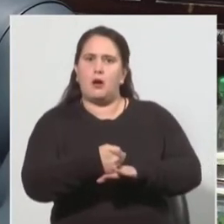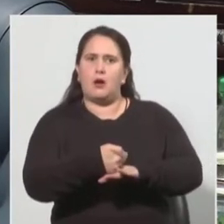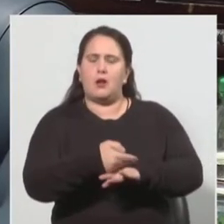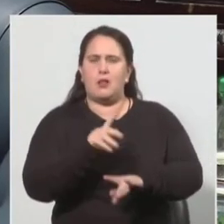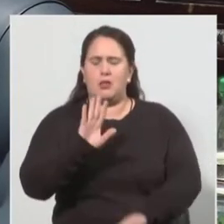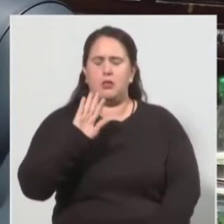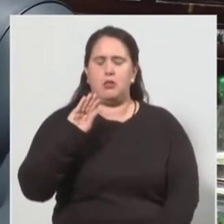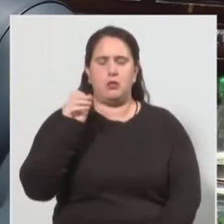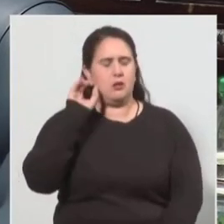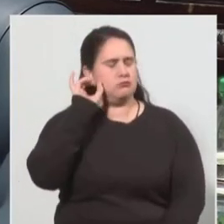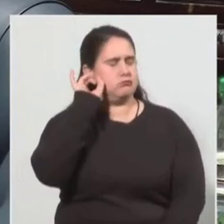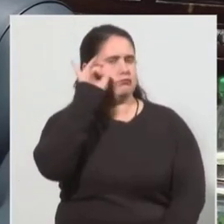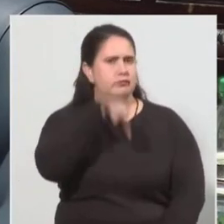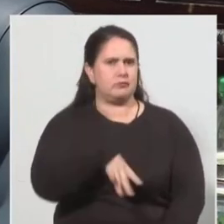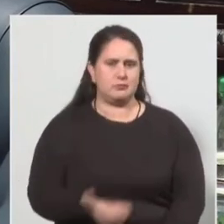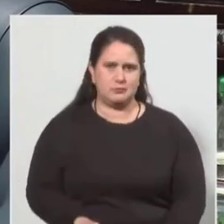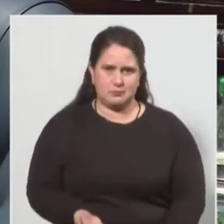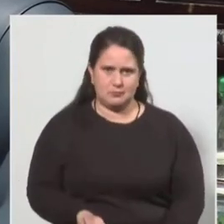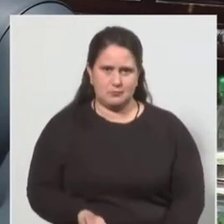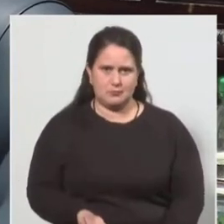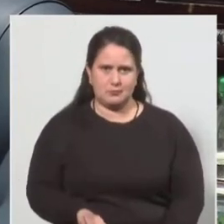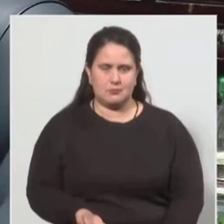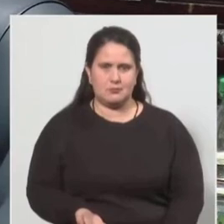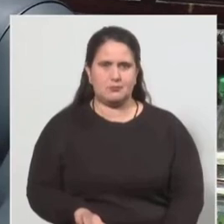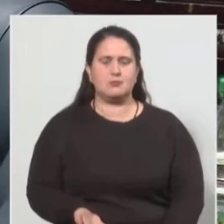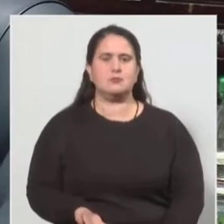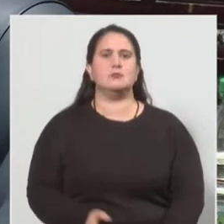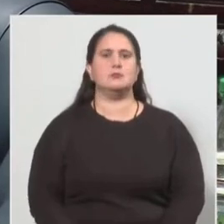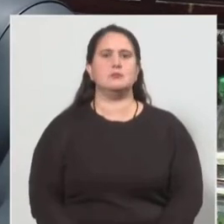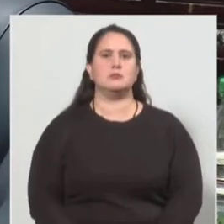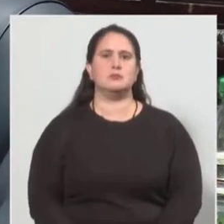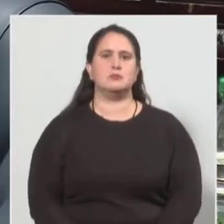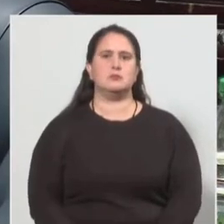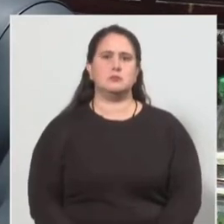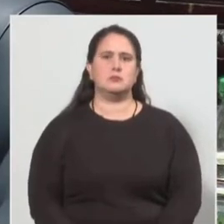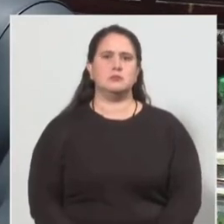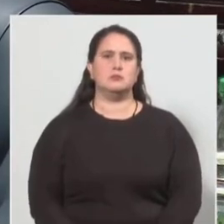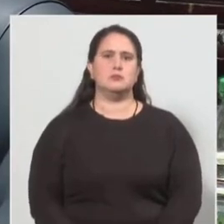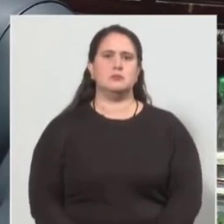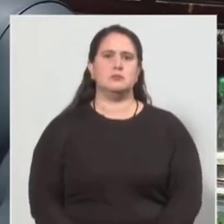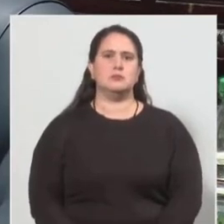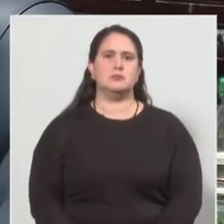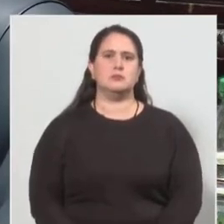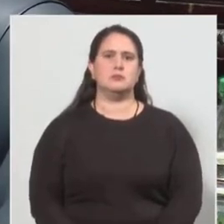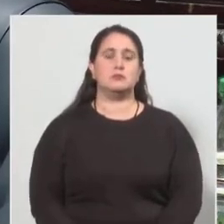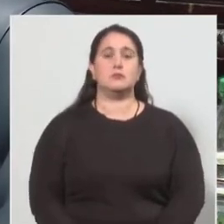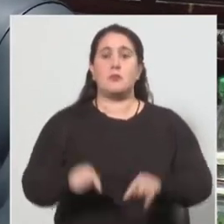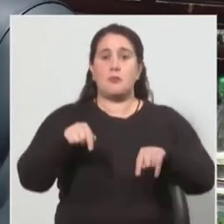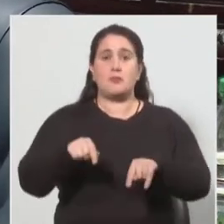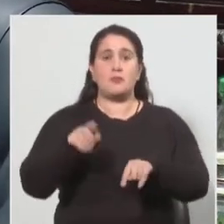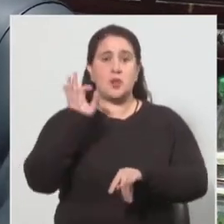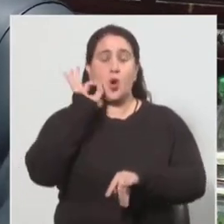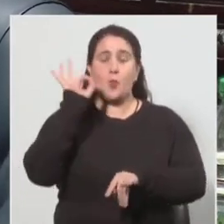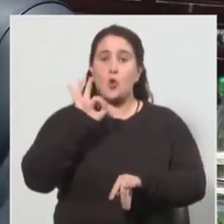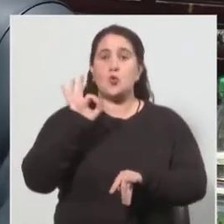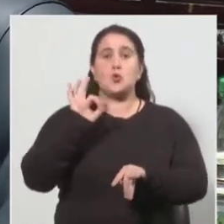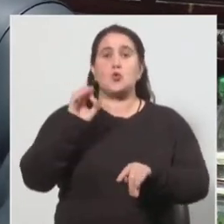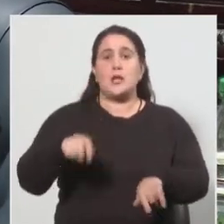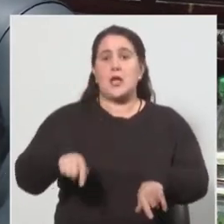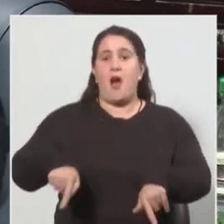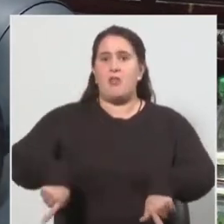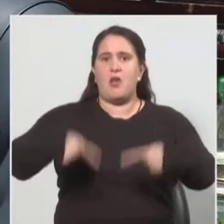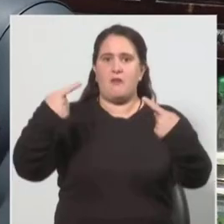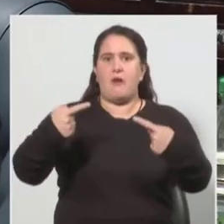sido esencialmente escuchados? No No es esta la oportunidad para debatir acerca de